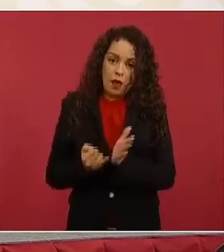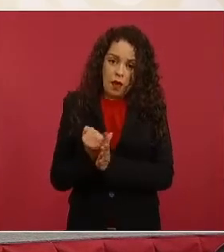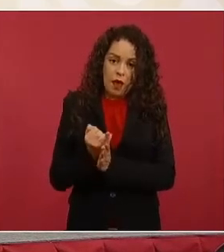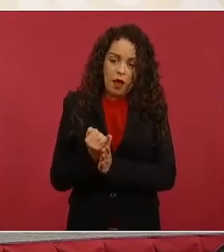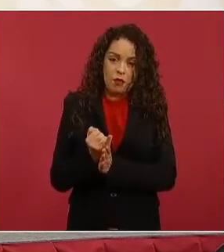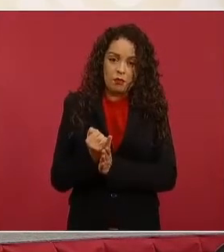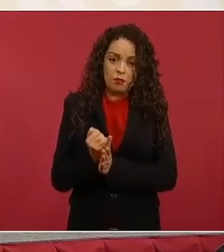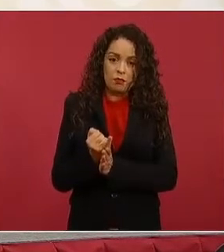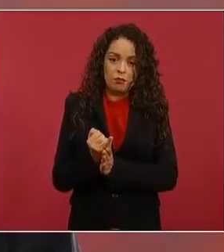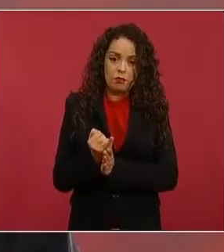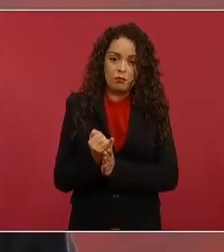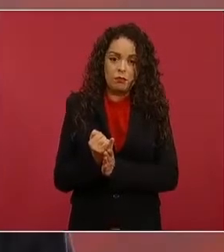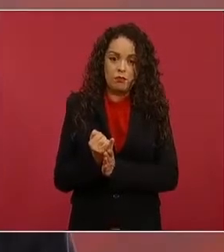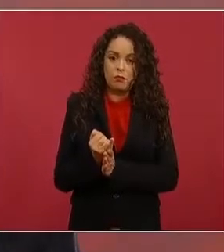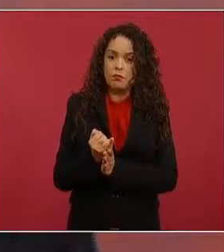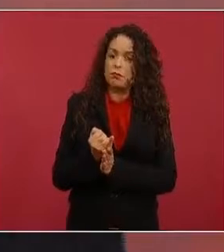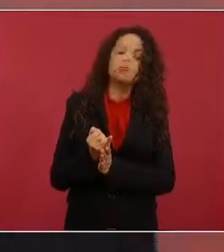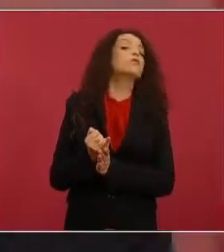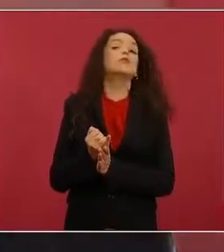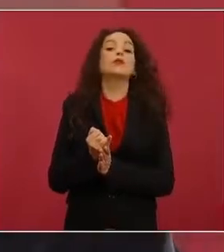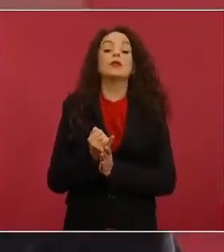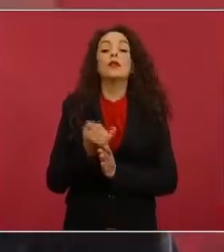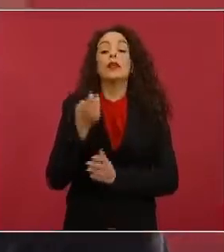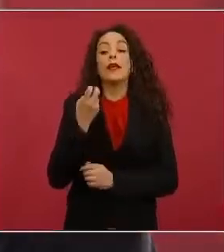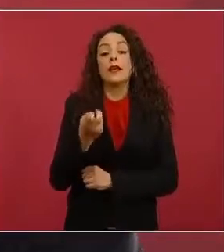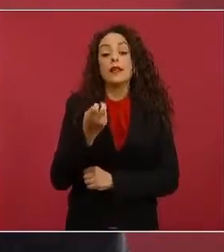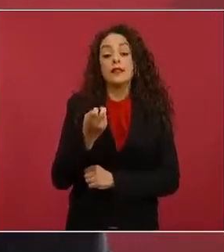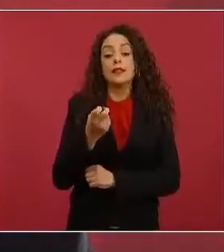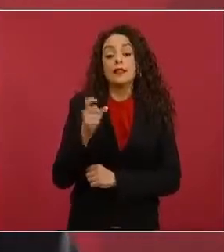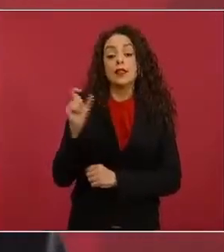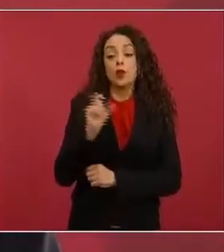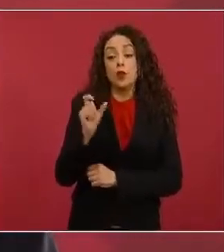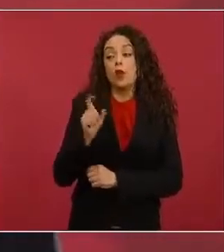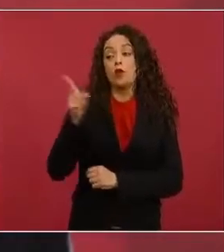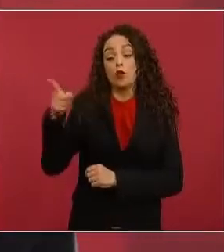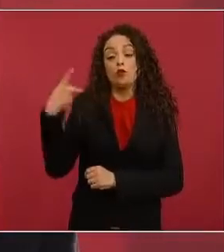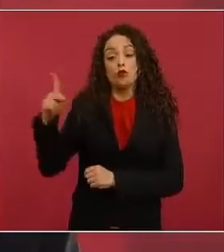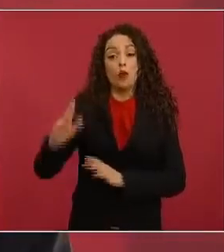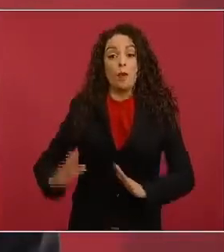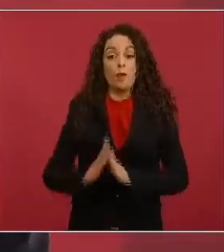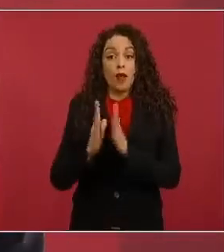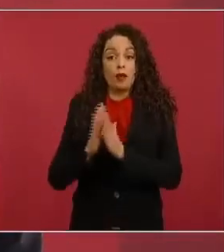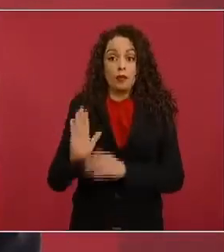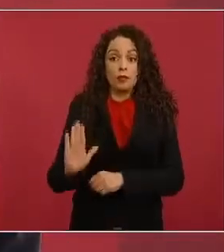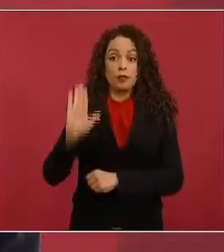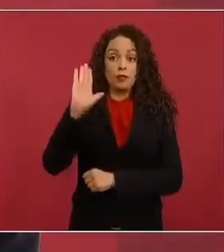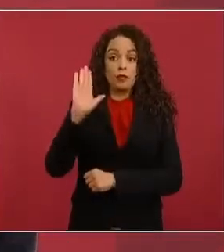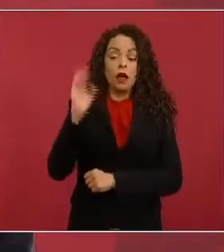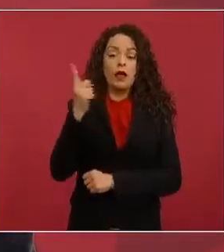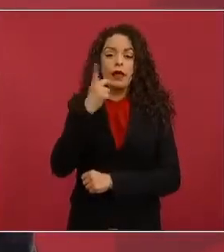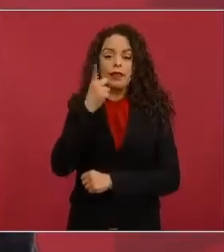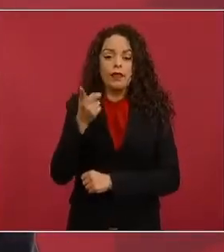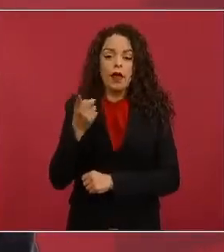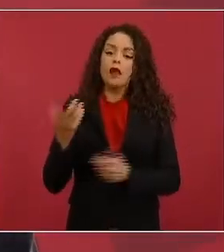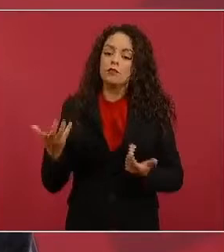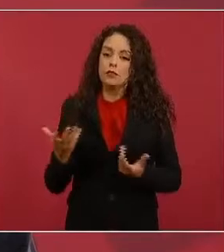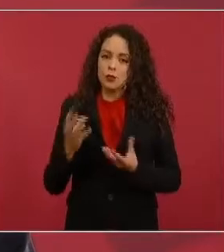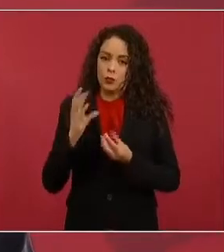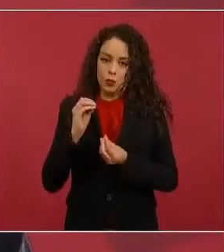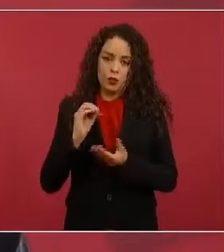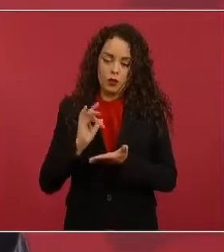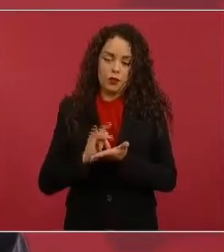Entonces, cuando le toca intervenir, pues lo que hace es agradecernos